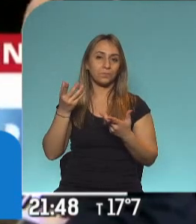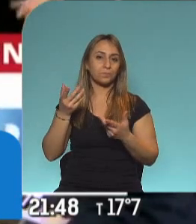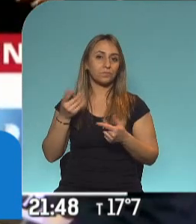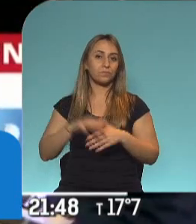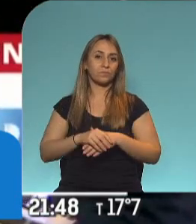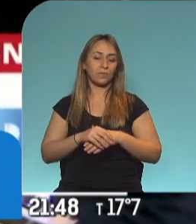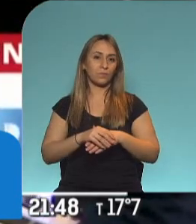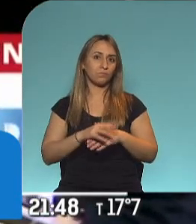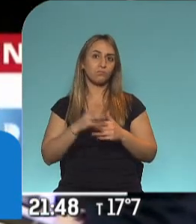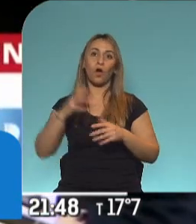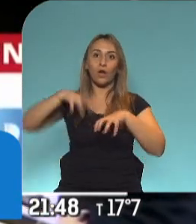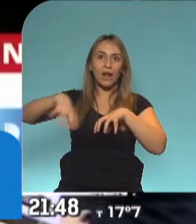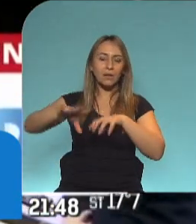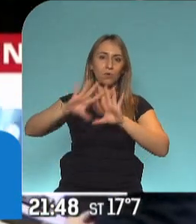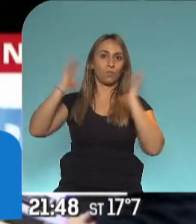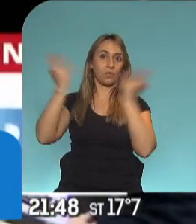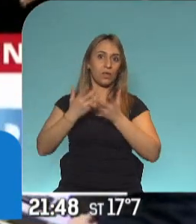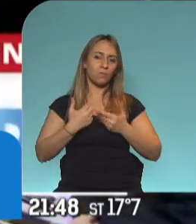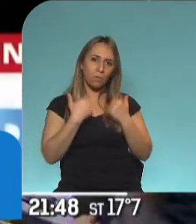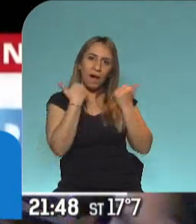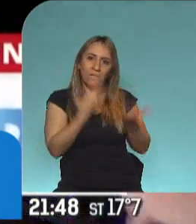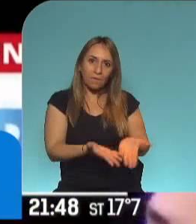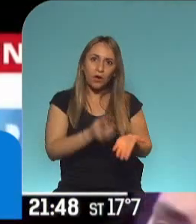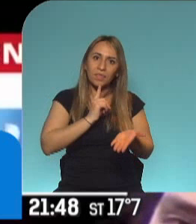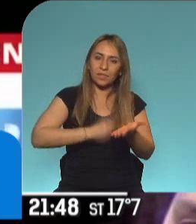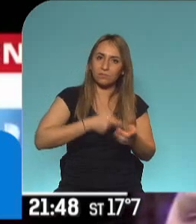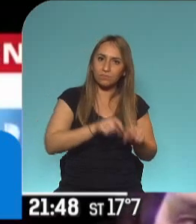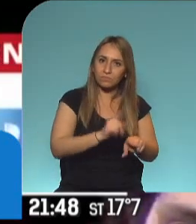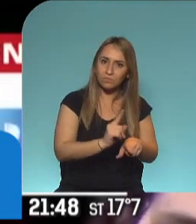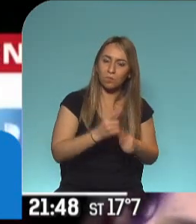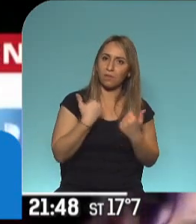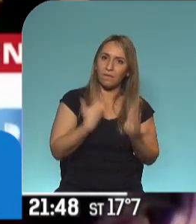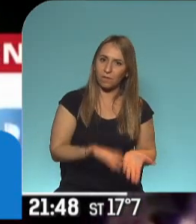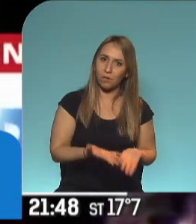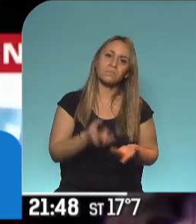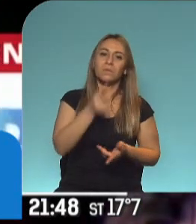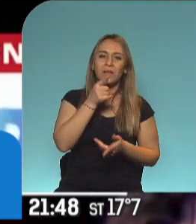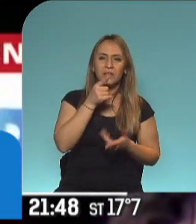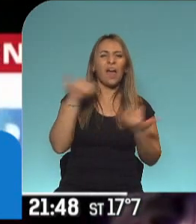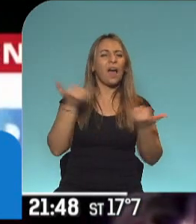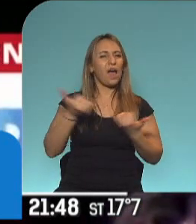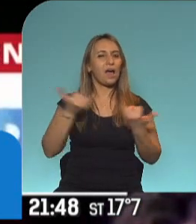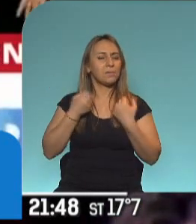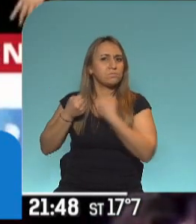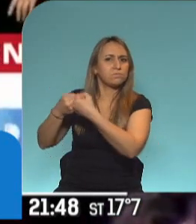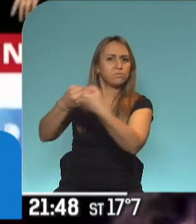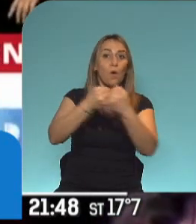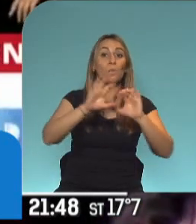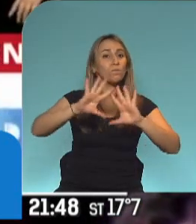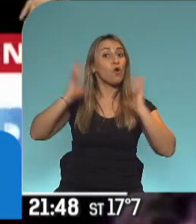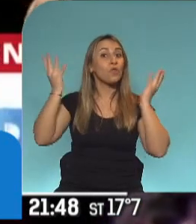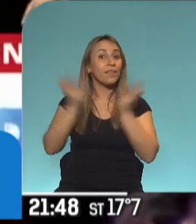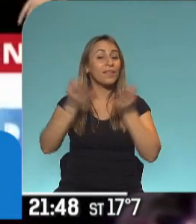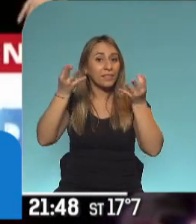de la medida. Me parece que tiene un amplio consenso, ya te diría, mundial esta discusión,